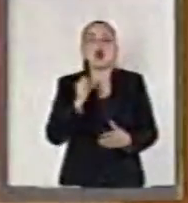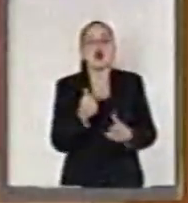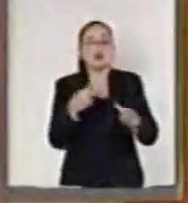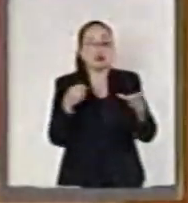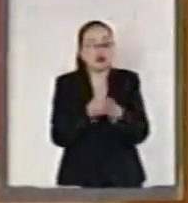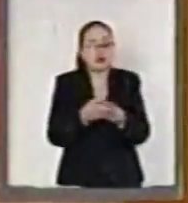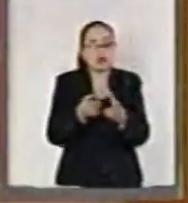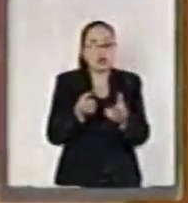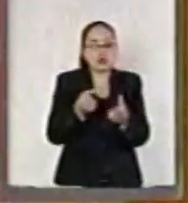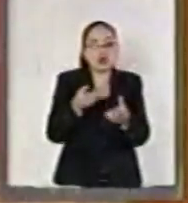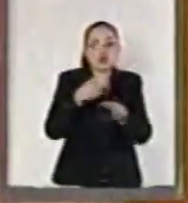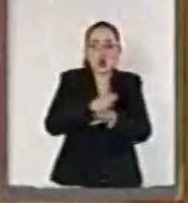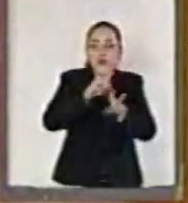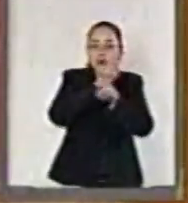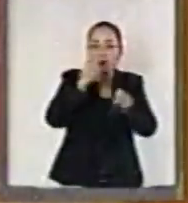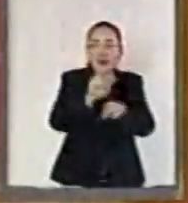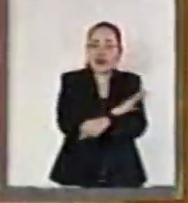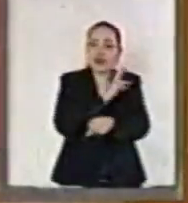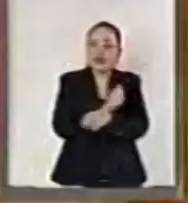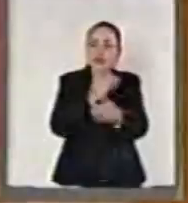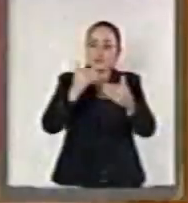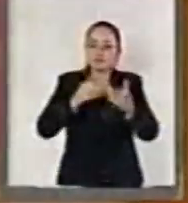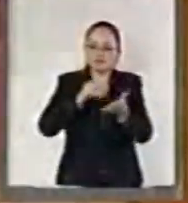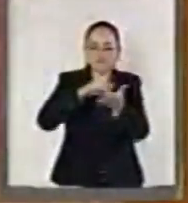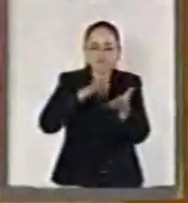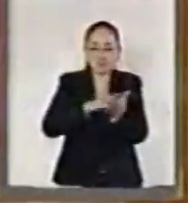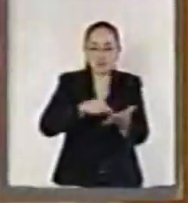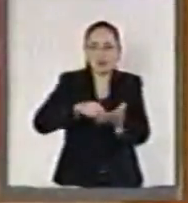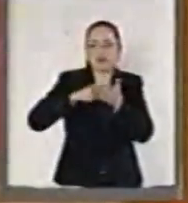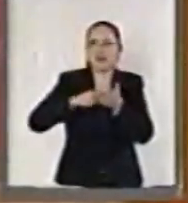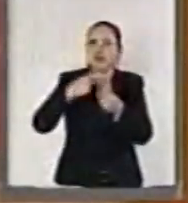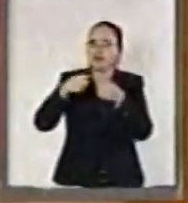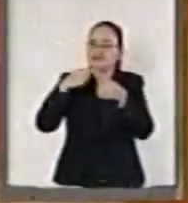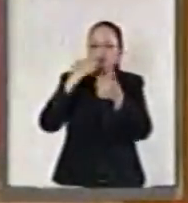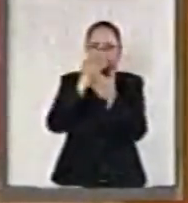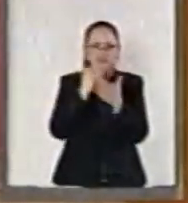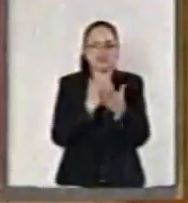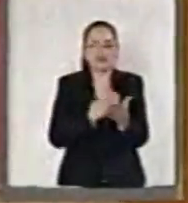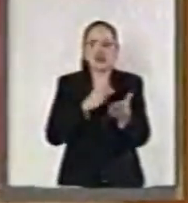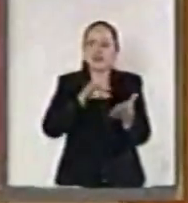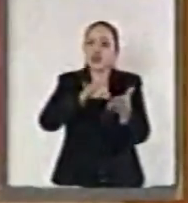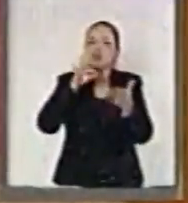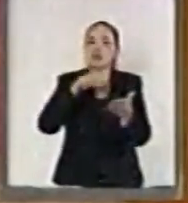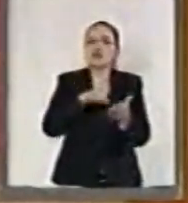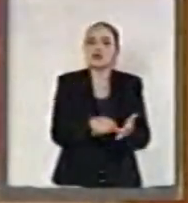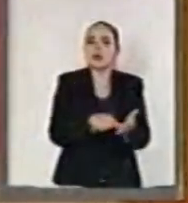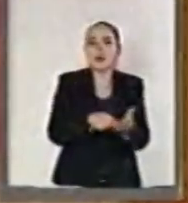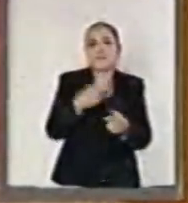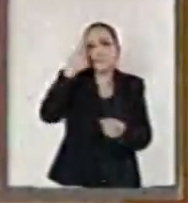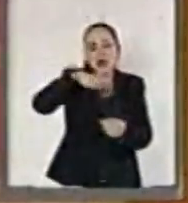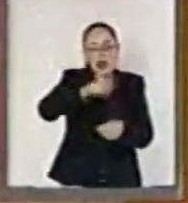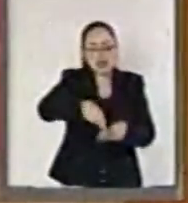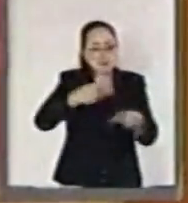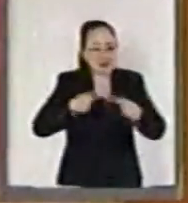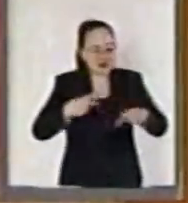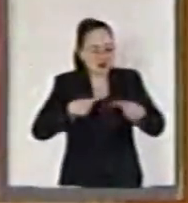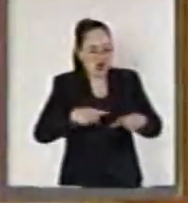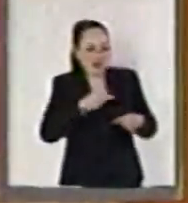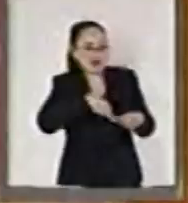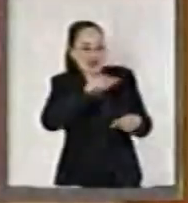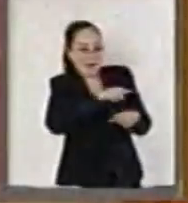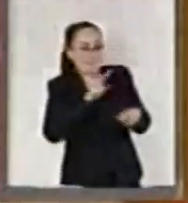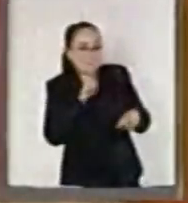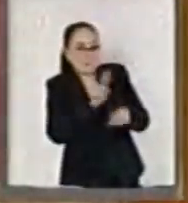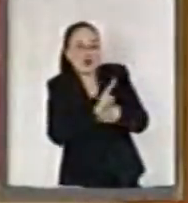materia energética establece, entre otras cosas, proteger los intereses de los usuarios. La pregunta aquí